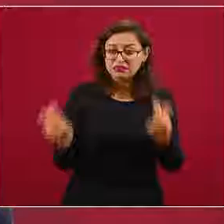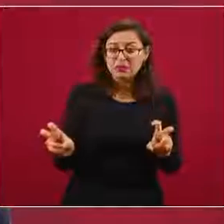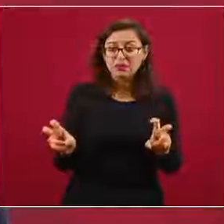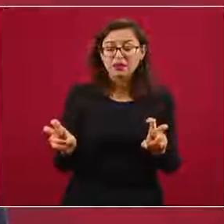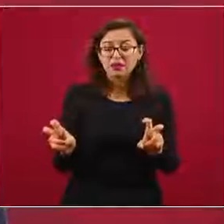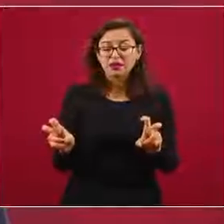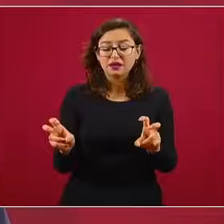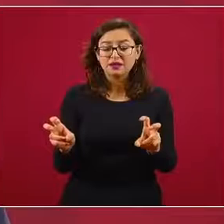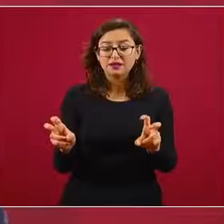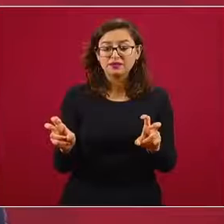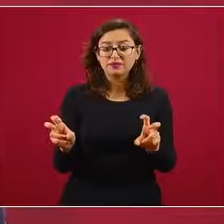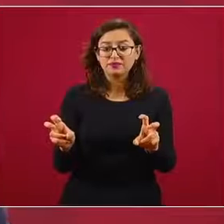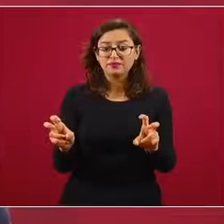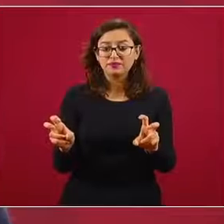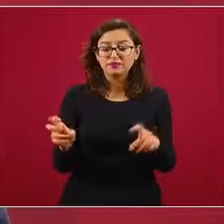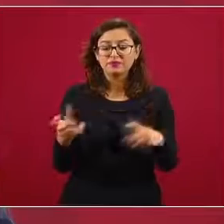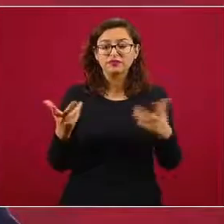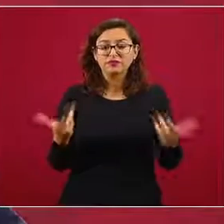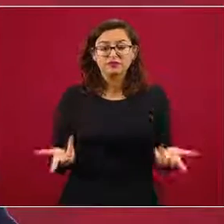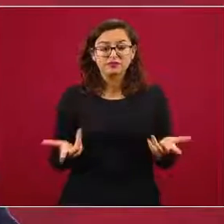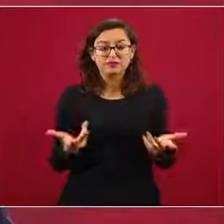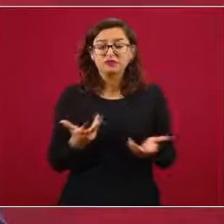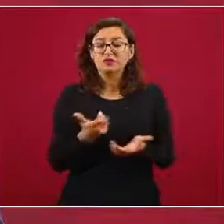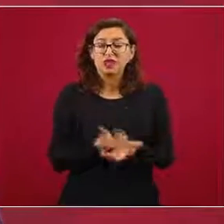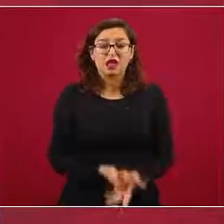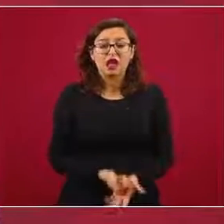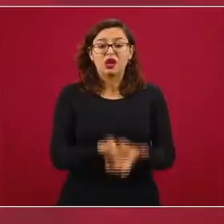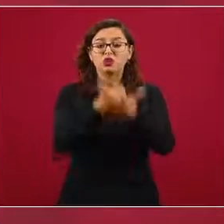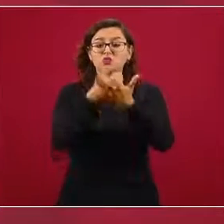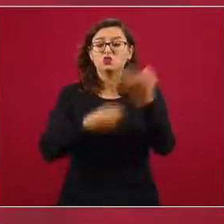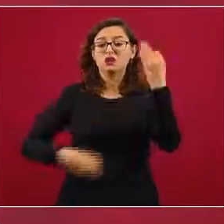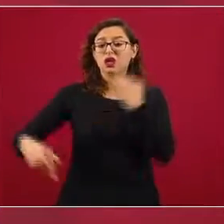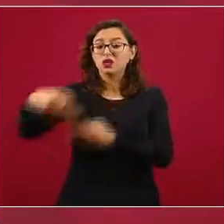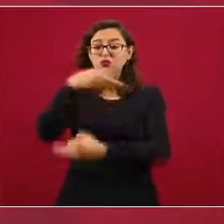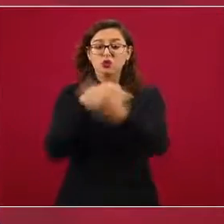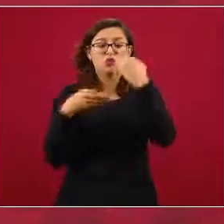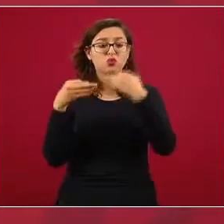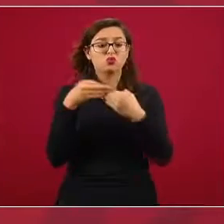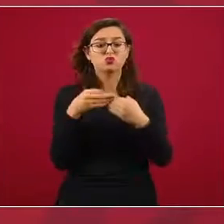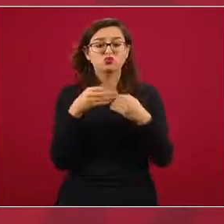cuidar que no haya corrupción en el gobierno.